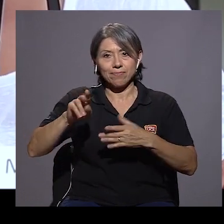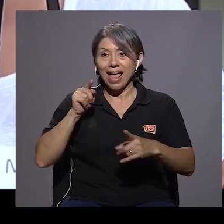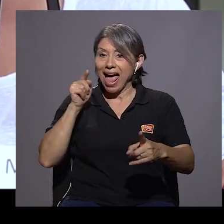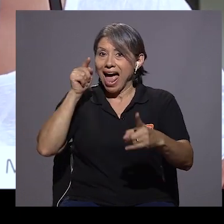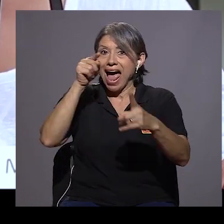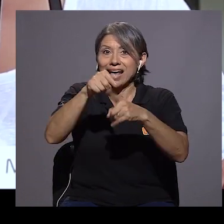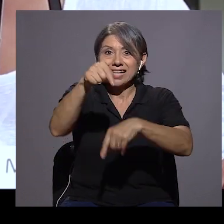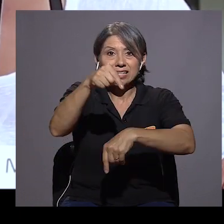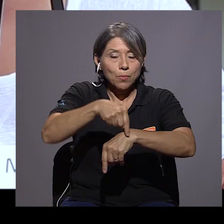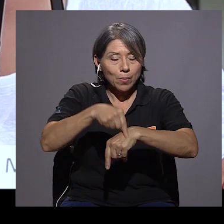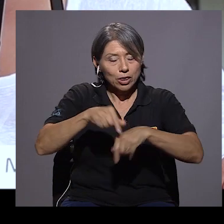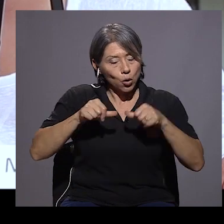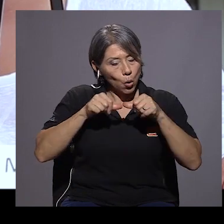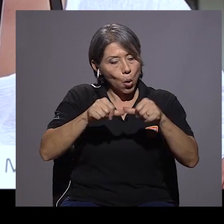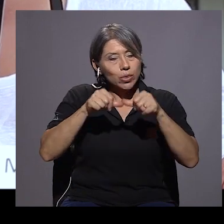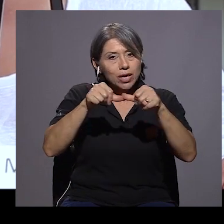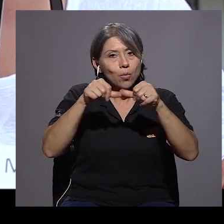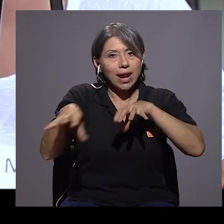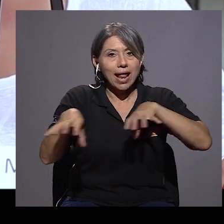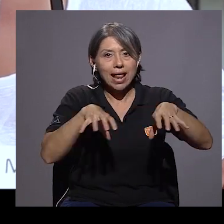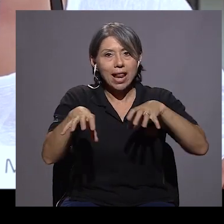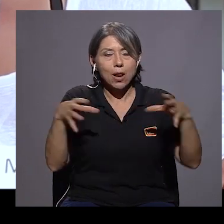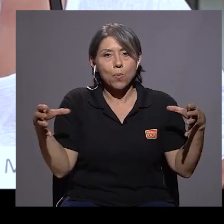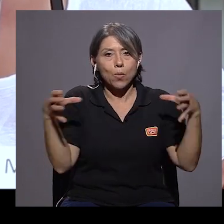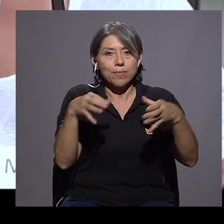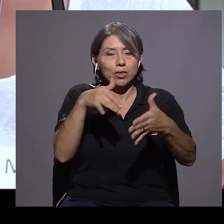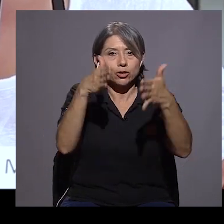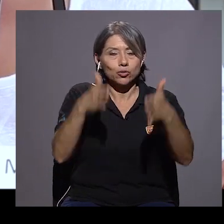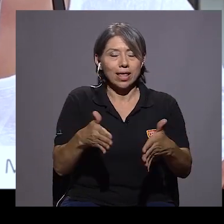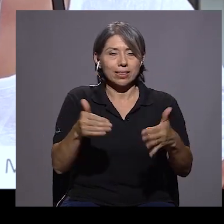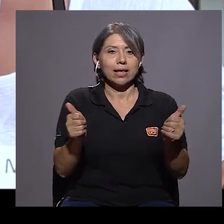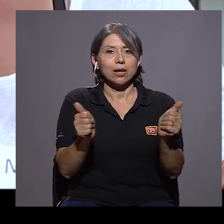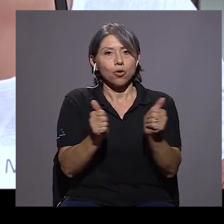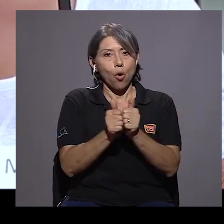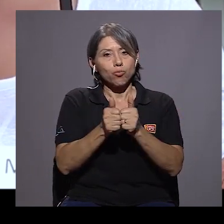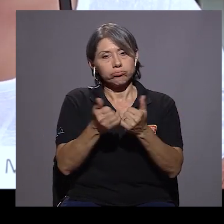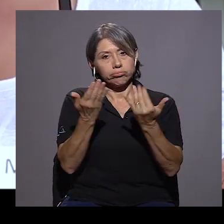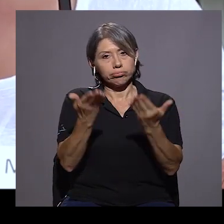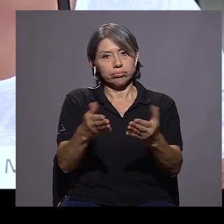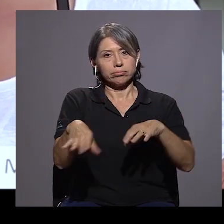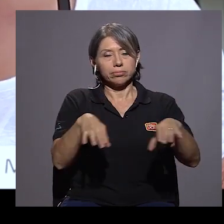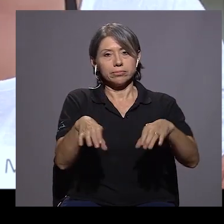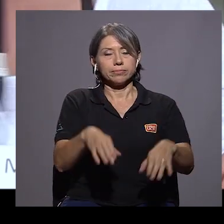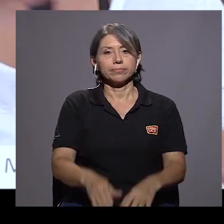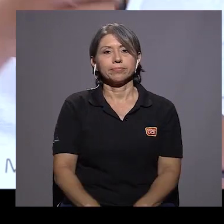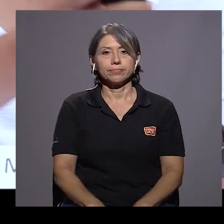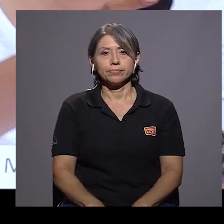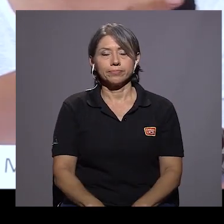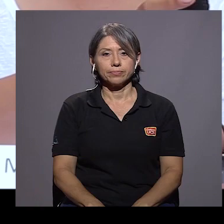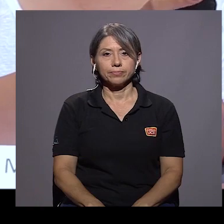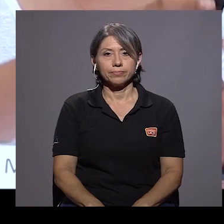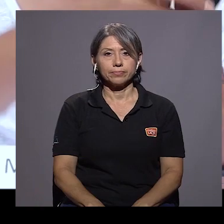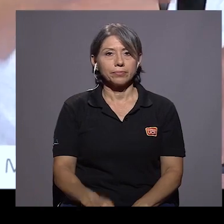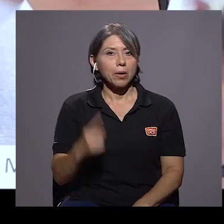esta universidad. Hasta ese momento el movimiento estudiantil continuará tomando las medidas necesarias, como dijo la compañera.